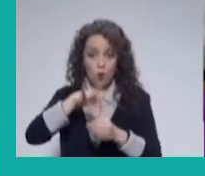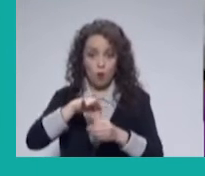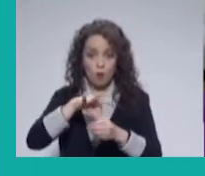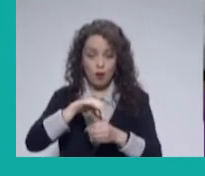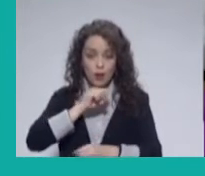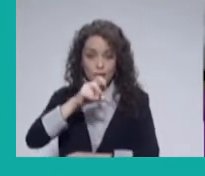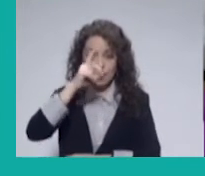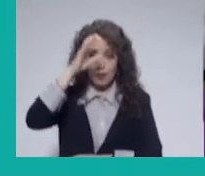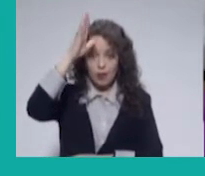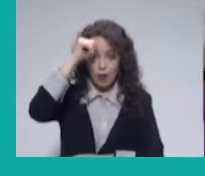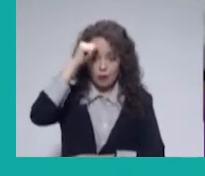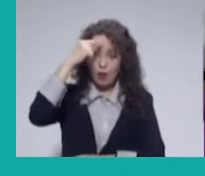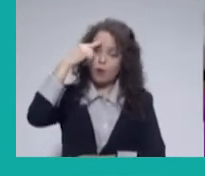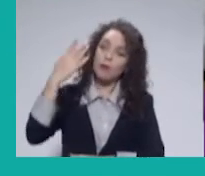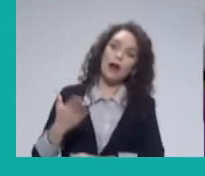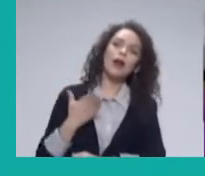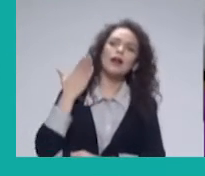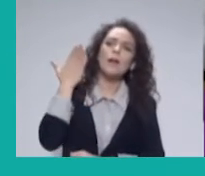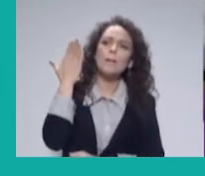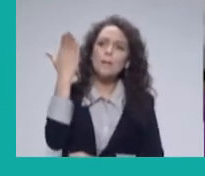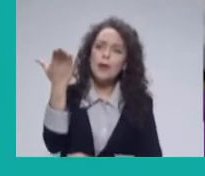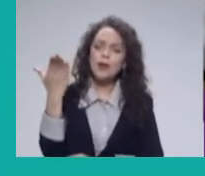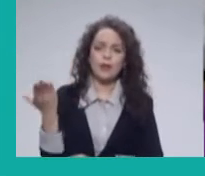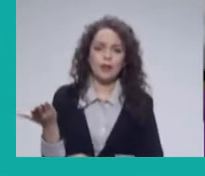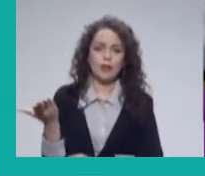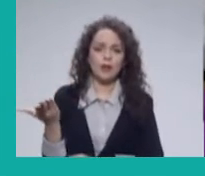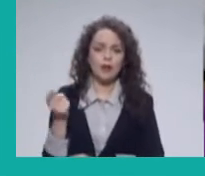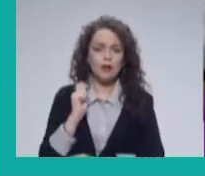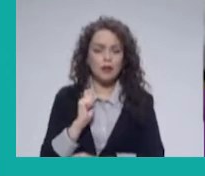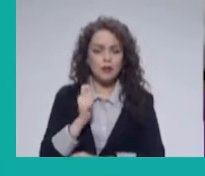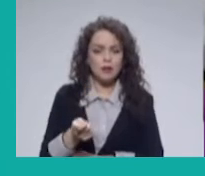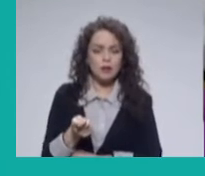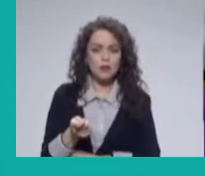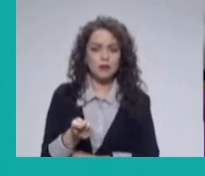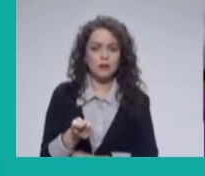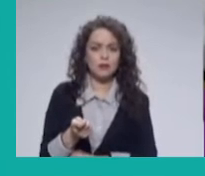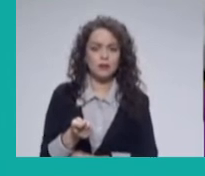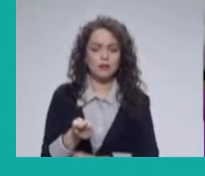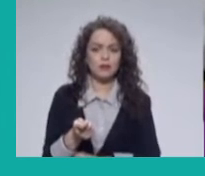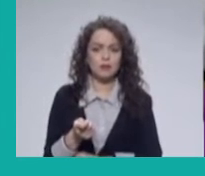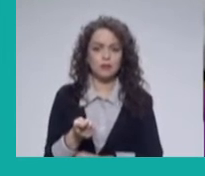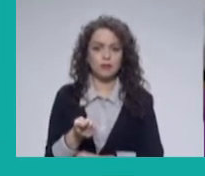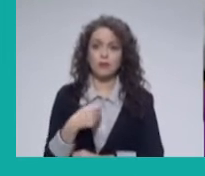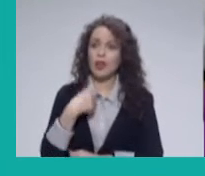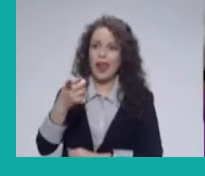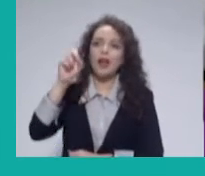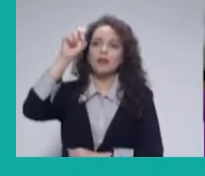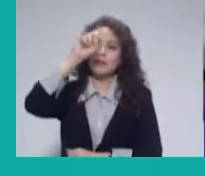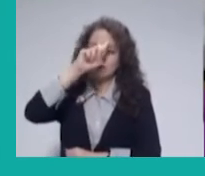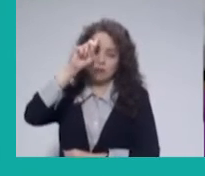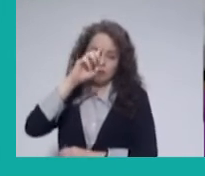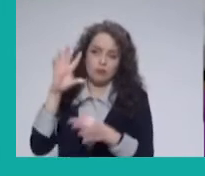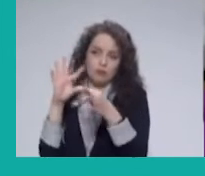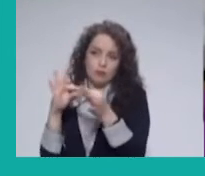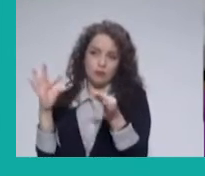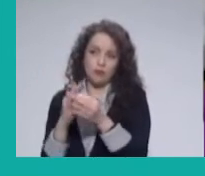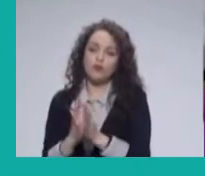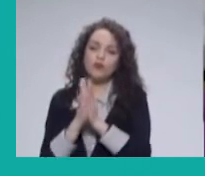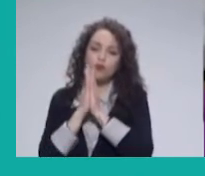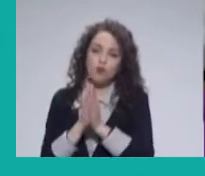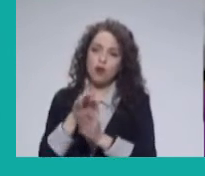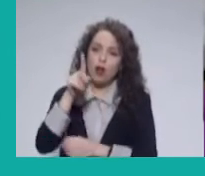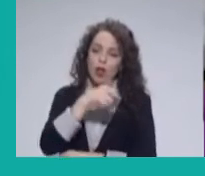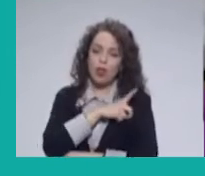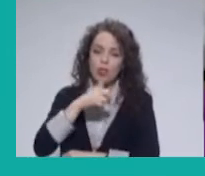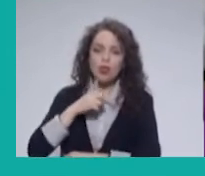Función Pública y le pidamos que, pues, le instruyamos, que renueve su